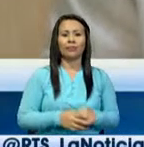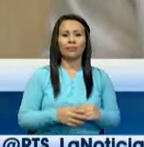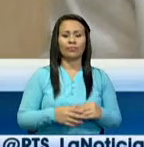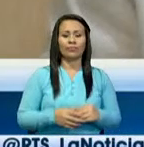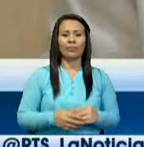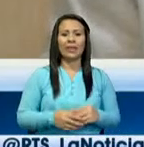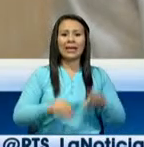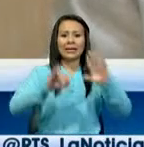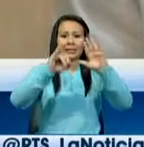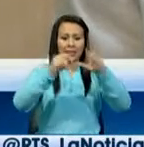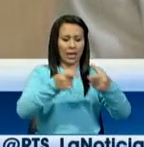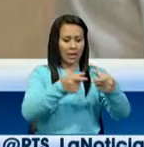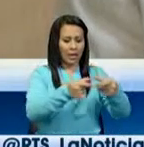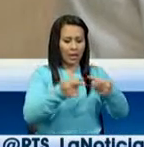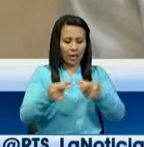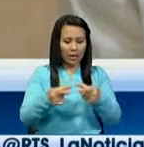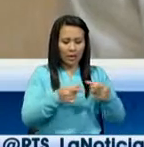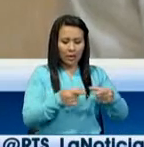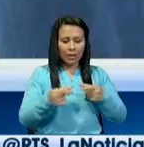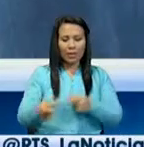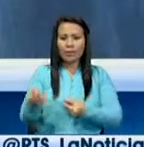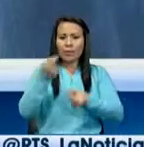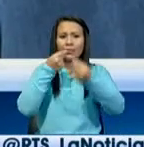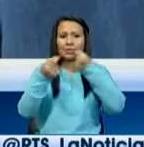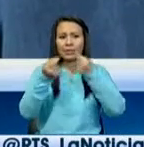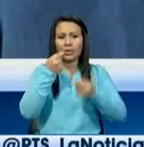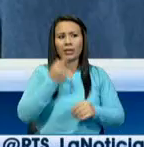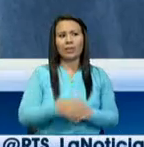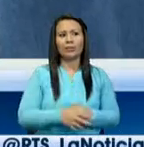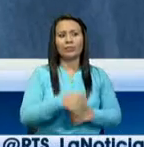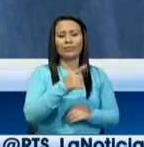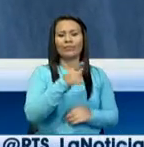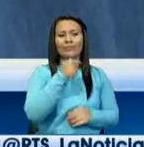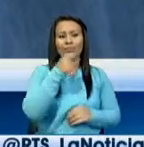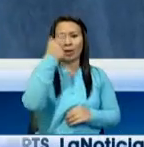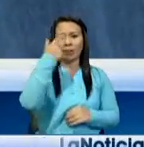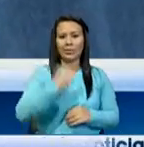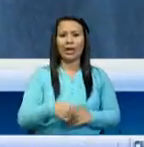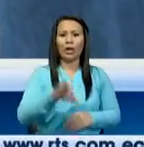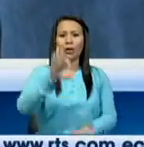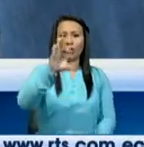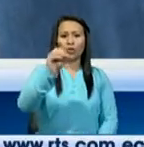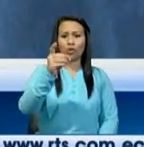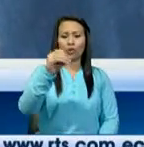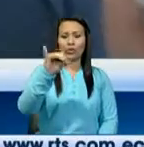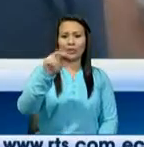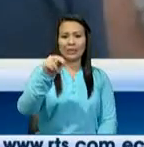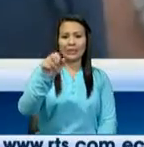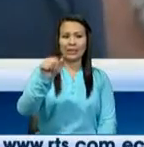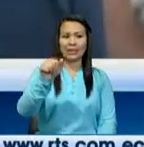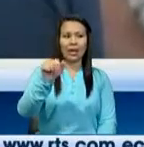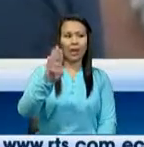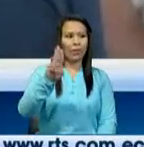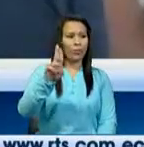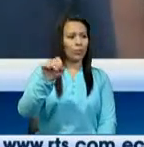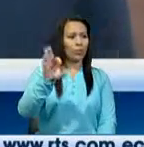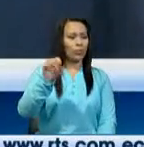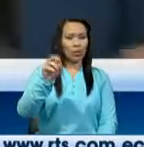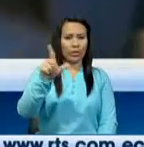dice, 6 cajitas de medicina del hospital. Se trataba de un fármaco denominado toxina botulínica de 500